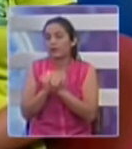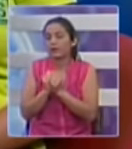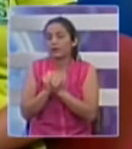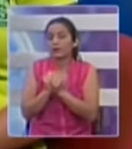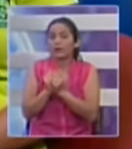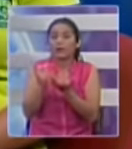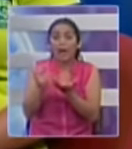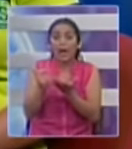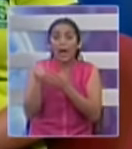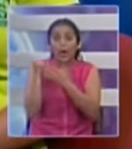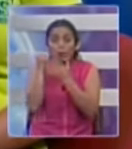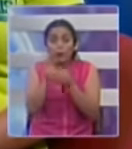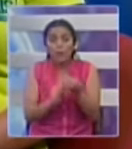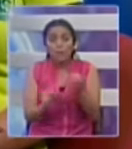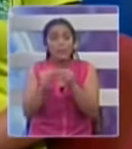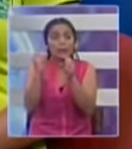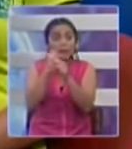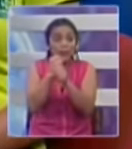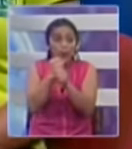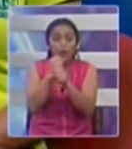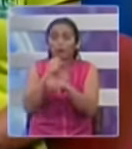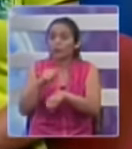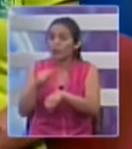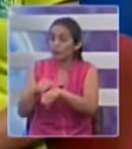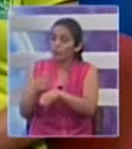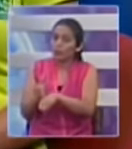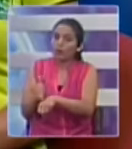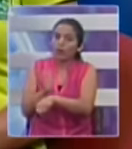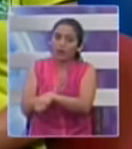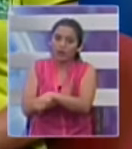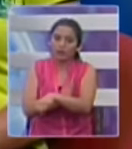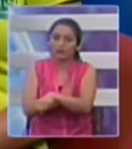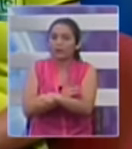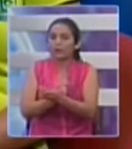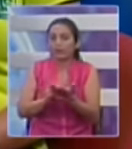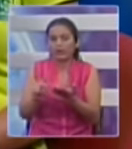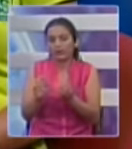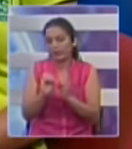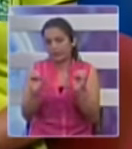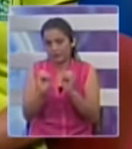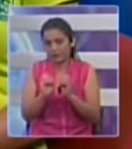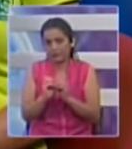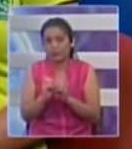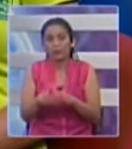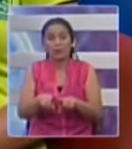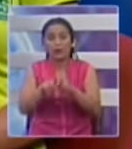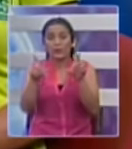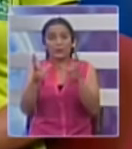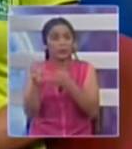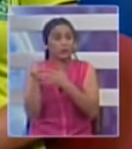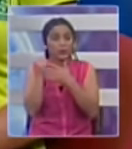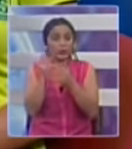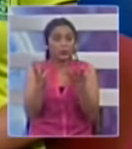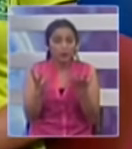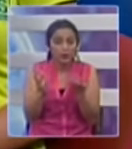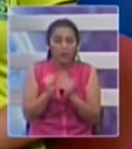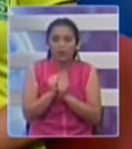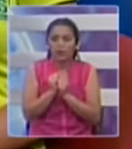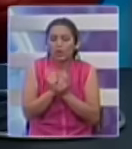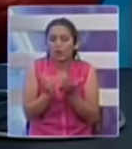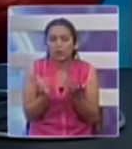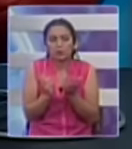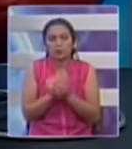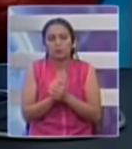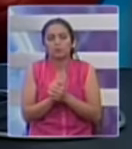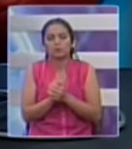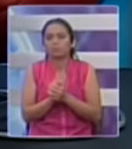generar plazas de trabajo. ¿Y la que no? La que no seguirá pagándolo. Hasta ahora eso es uno de los primeros